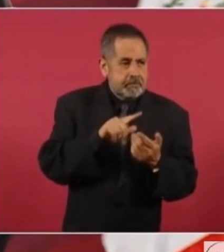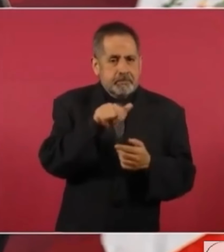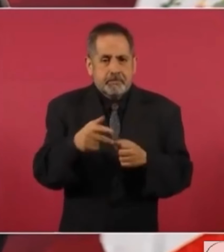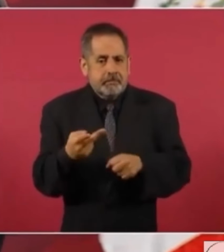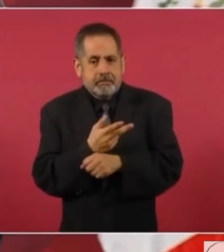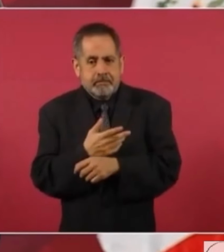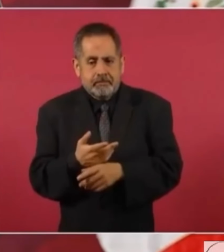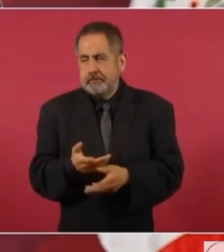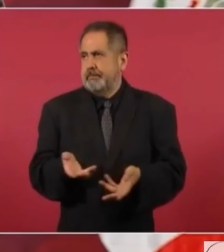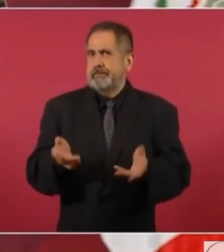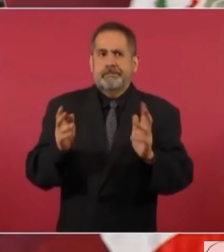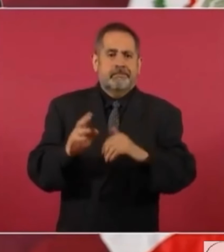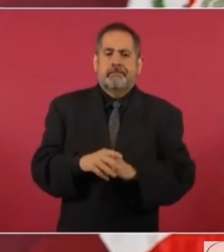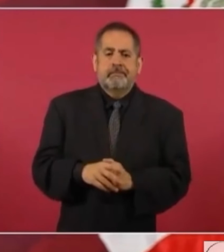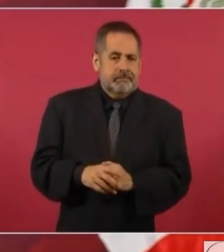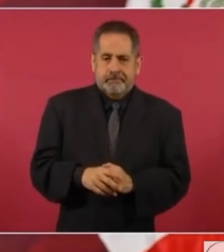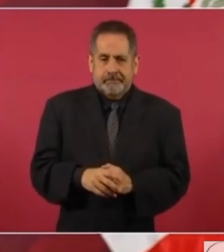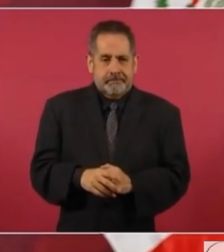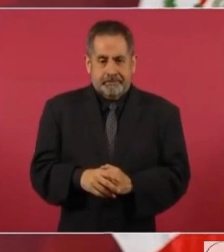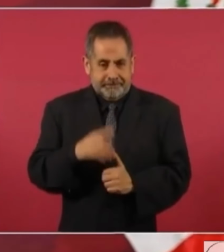antes de que llegaran las